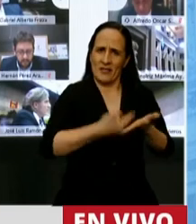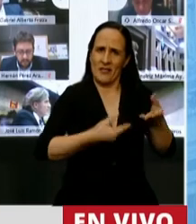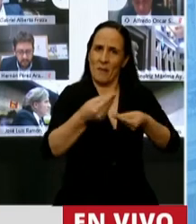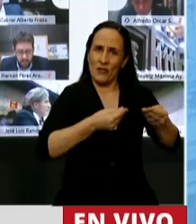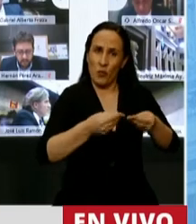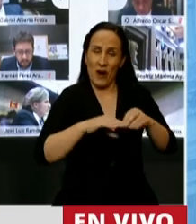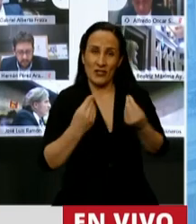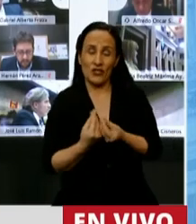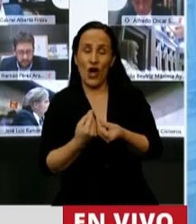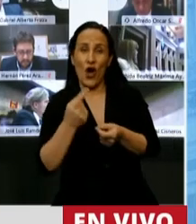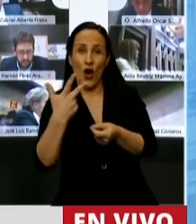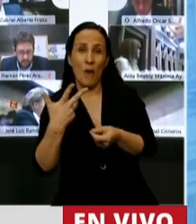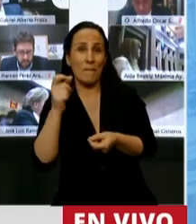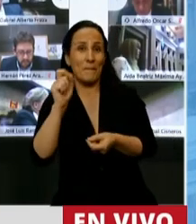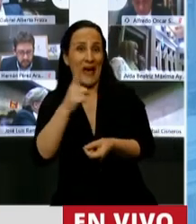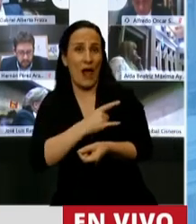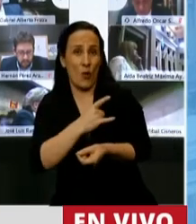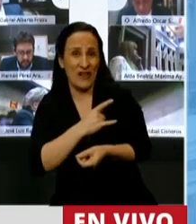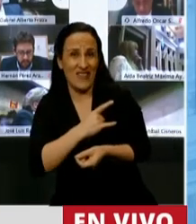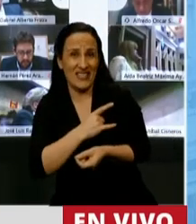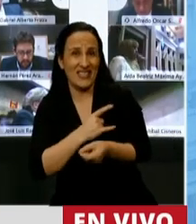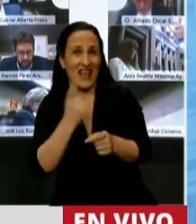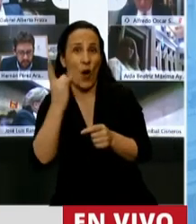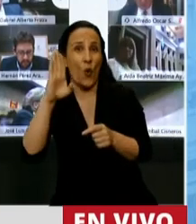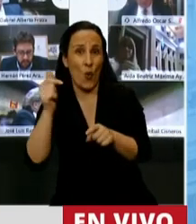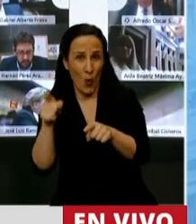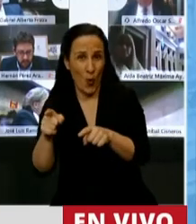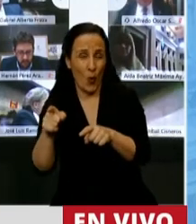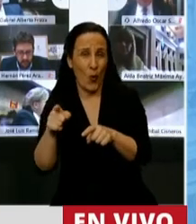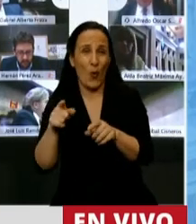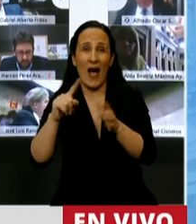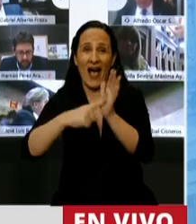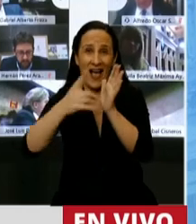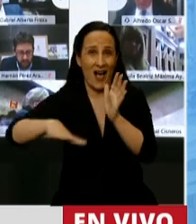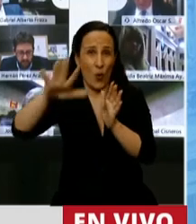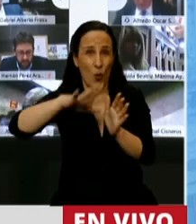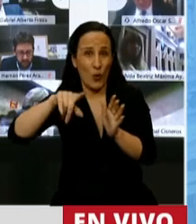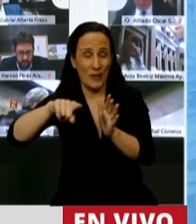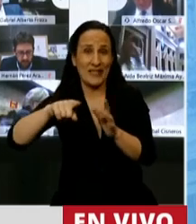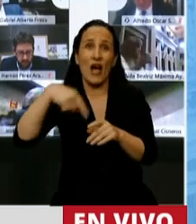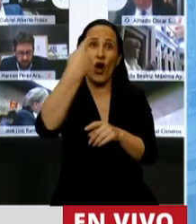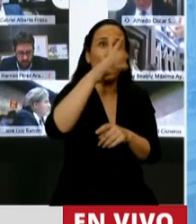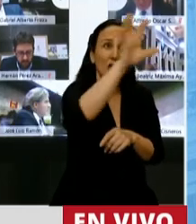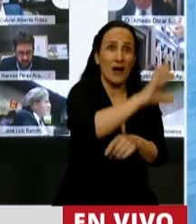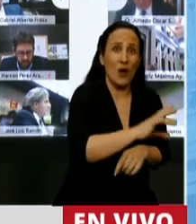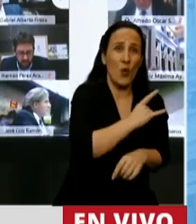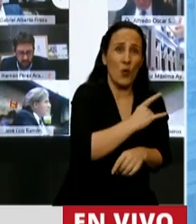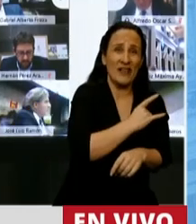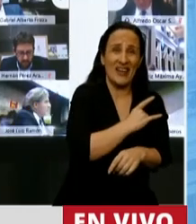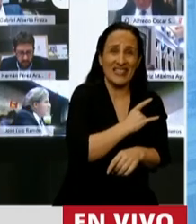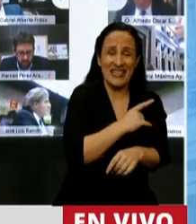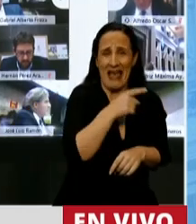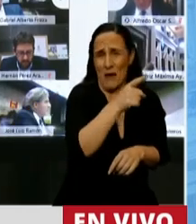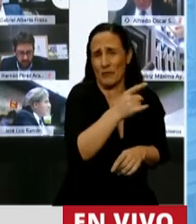del presupuesto de las universidades se lo lleve la UBA y las universidades del conurbano y que las universidades del interior, entre ellas